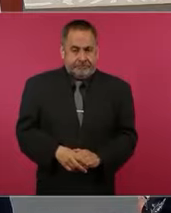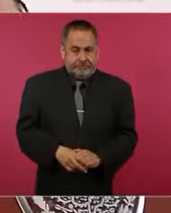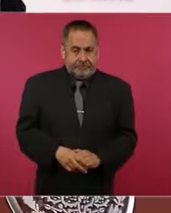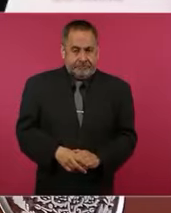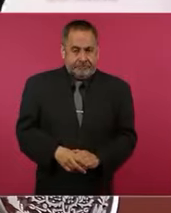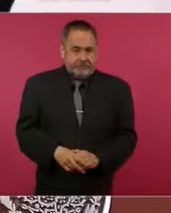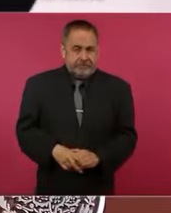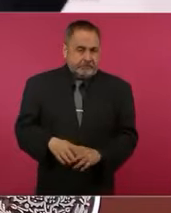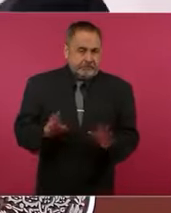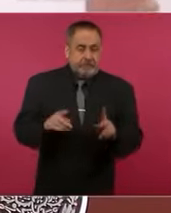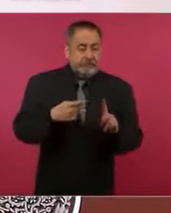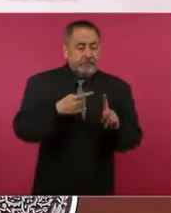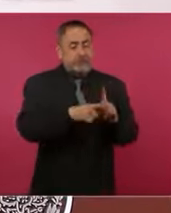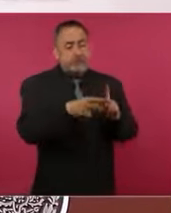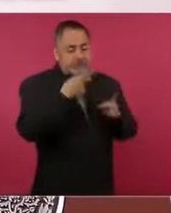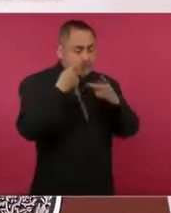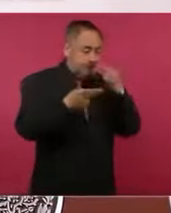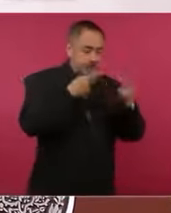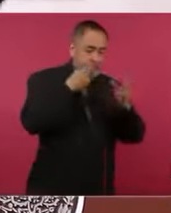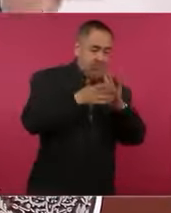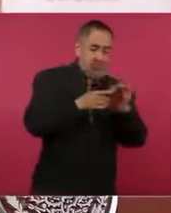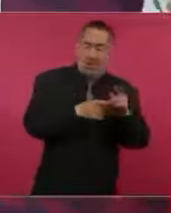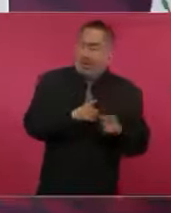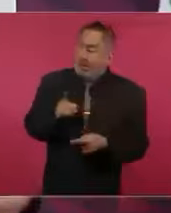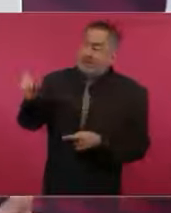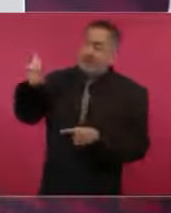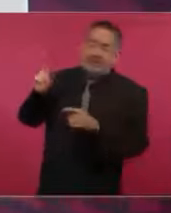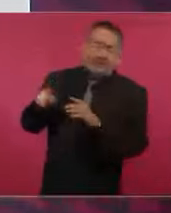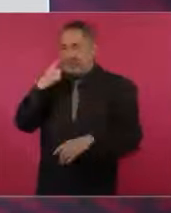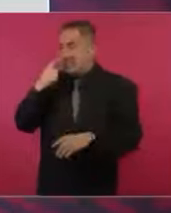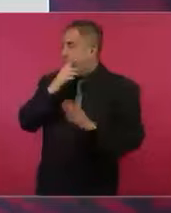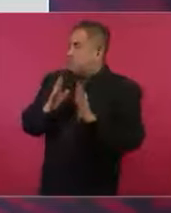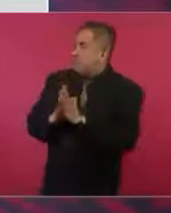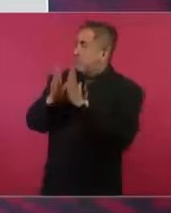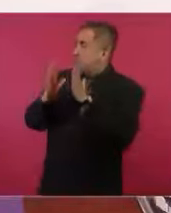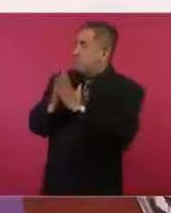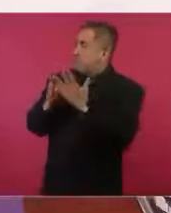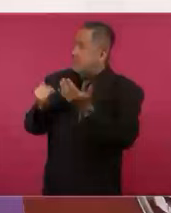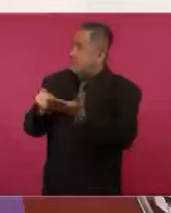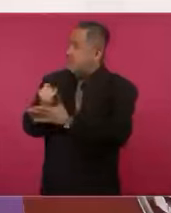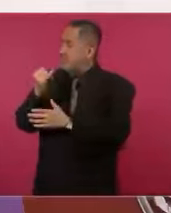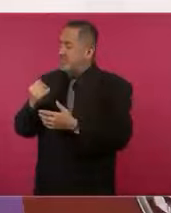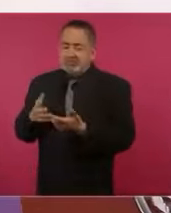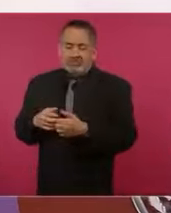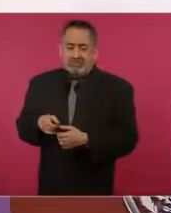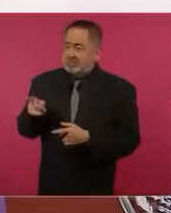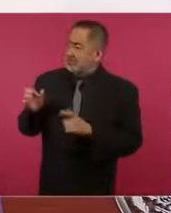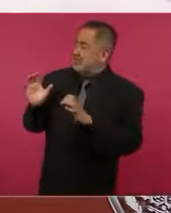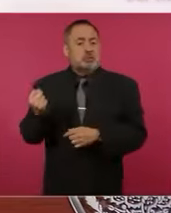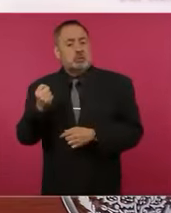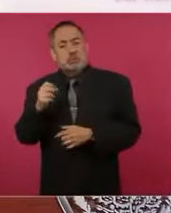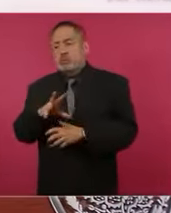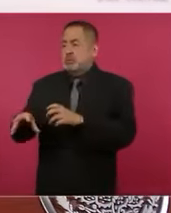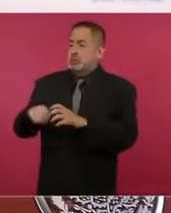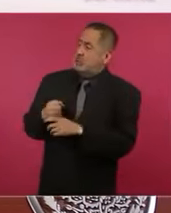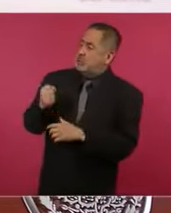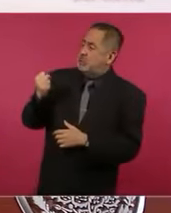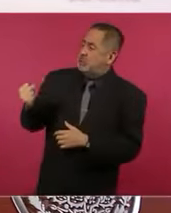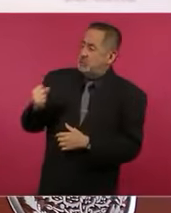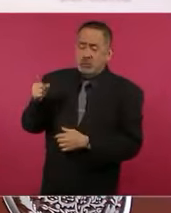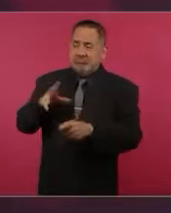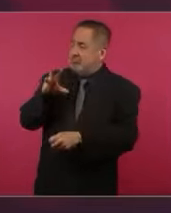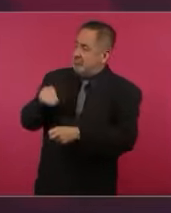con eso, ¿no? Está en riesgo la democracia, cuidado con el totalitarismo, cuidado